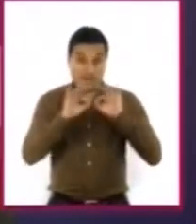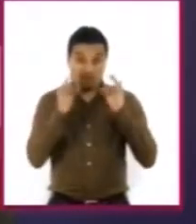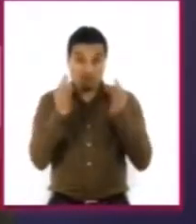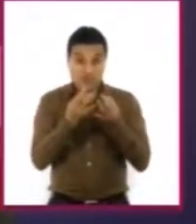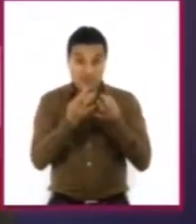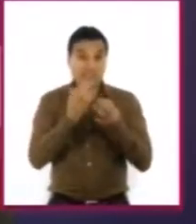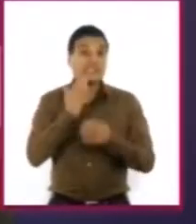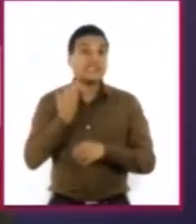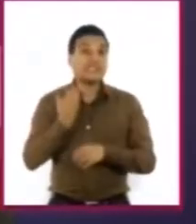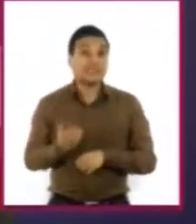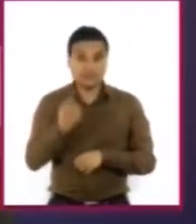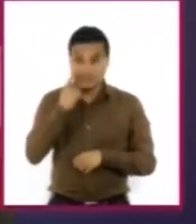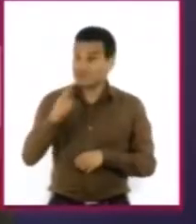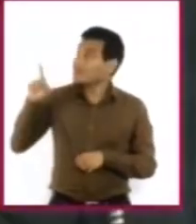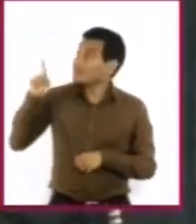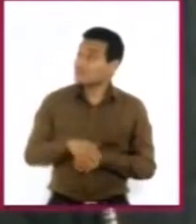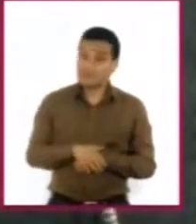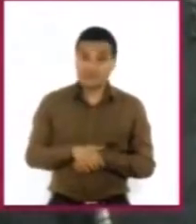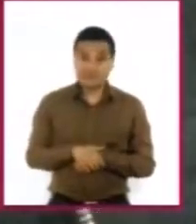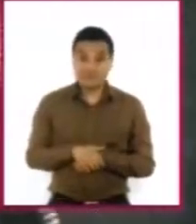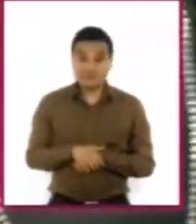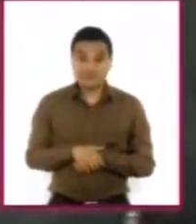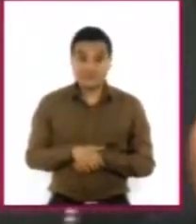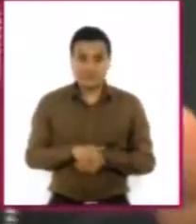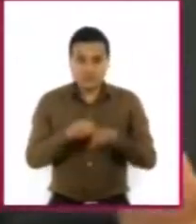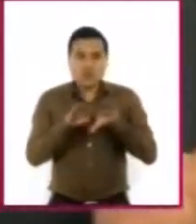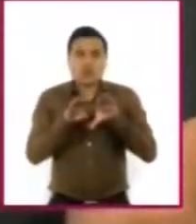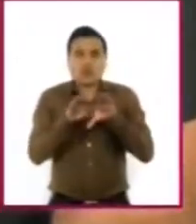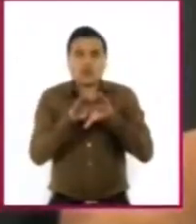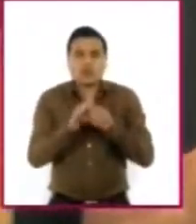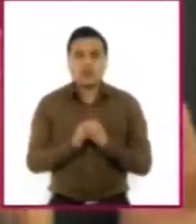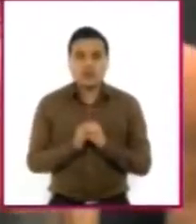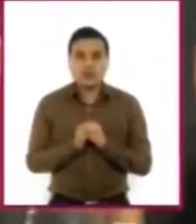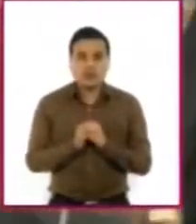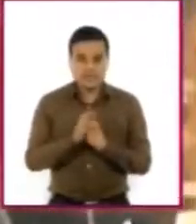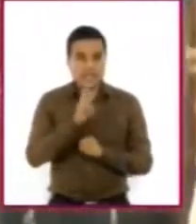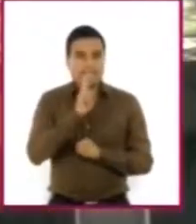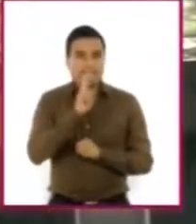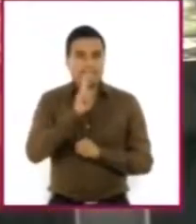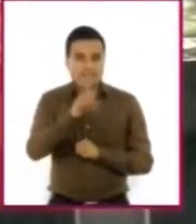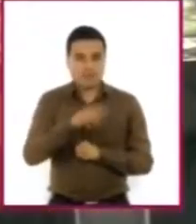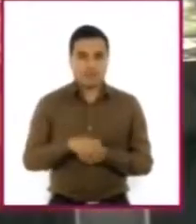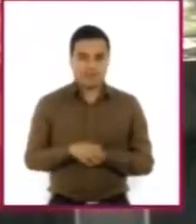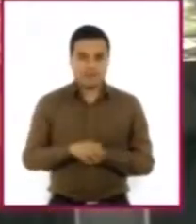objeto, lo que podemos hacer es introducirlo en un recipiente graduado,